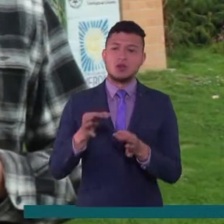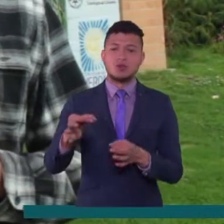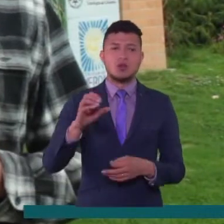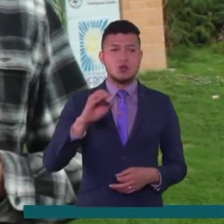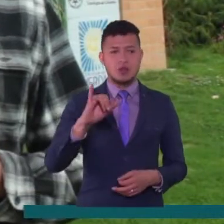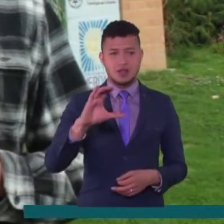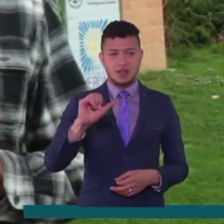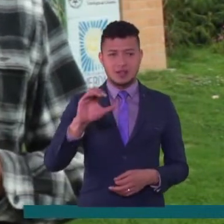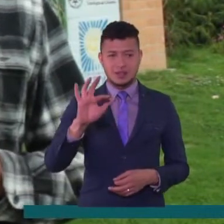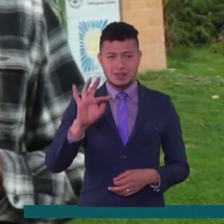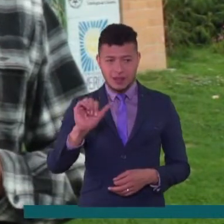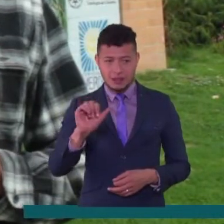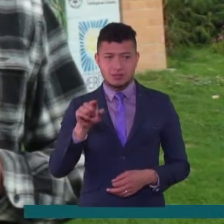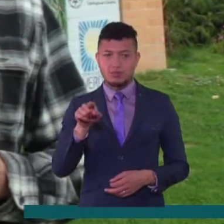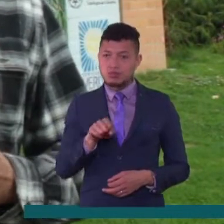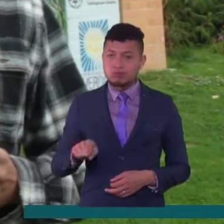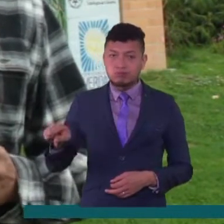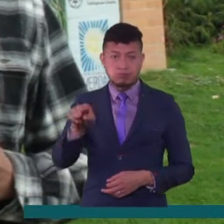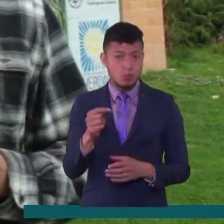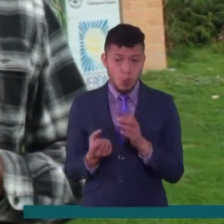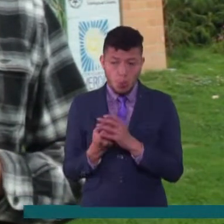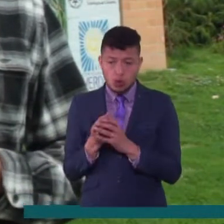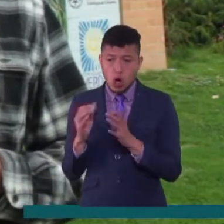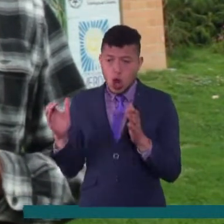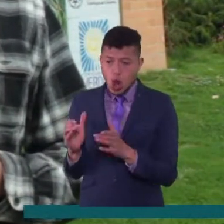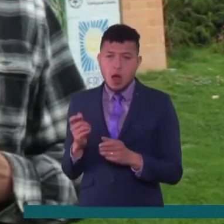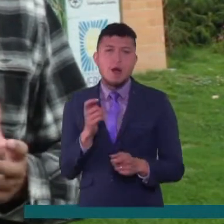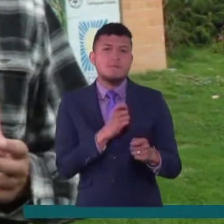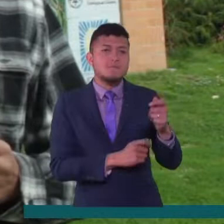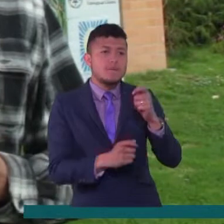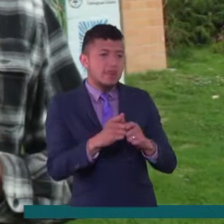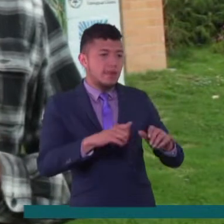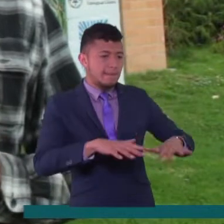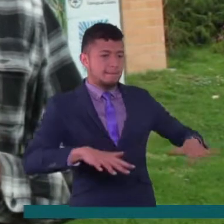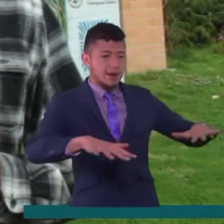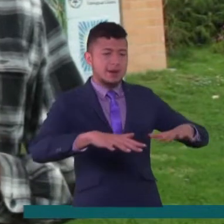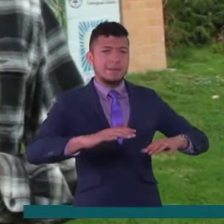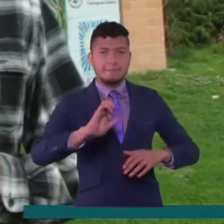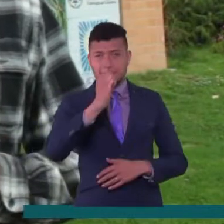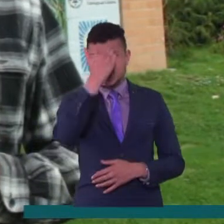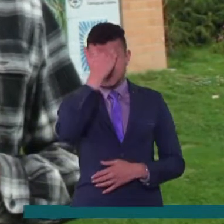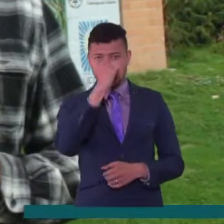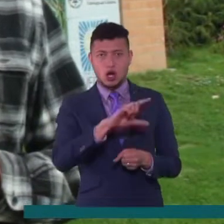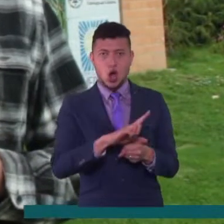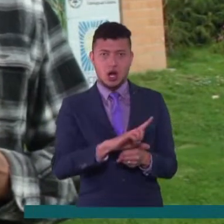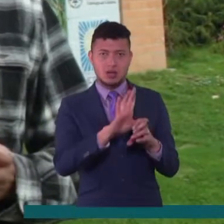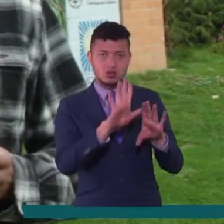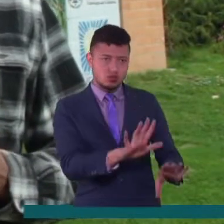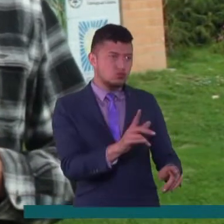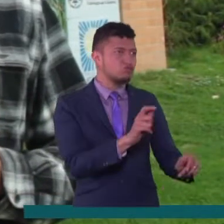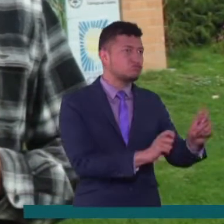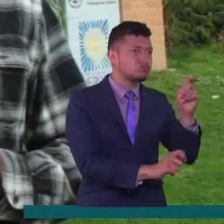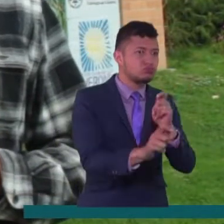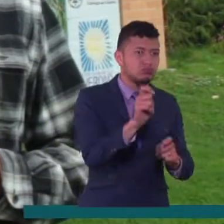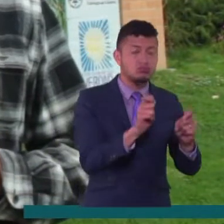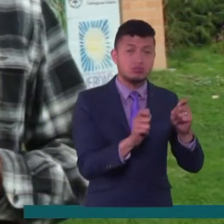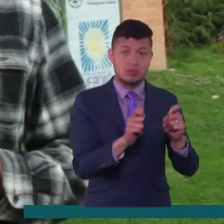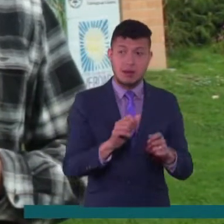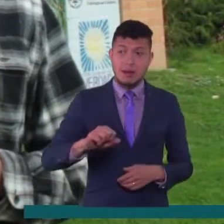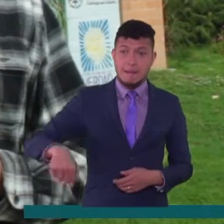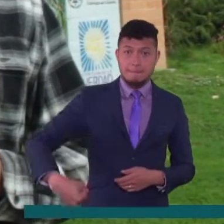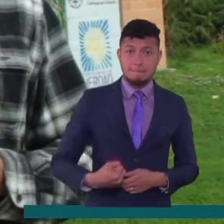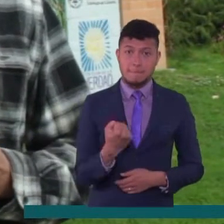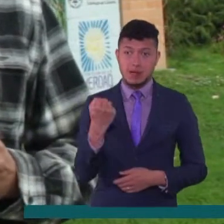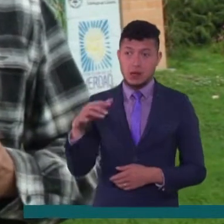En el municipio de Icatá, decenas de pequeños productores han optado por vender sus cosechas en el parque principal de la localidad. Según ellos, llevarlos a las